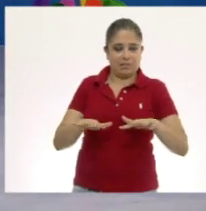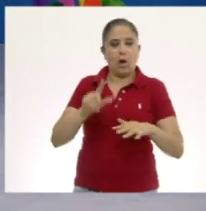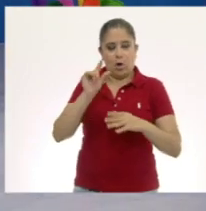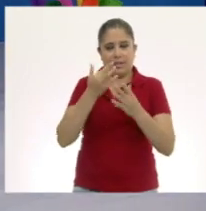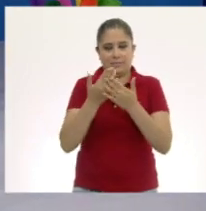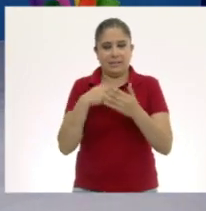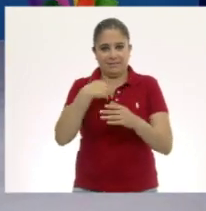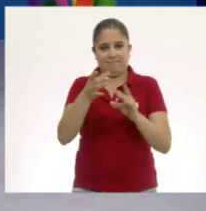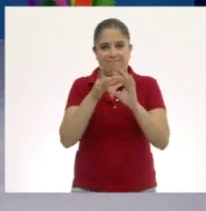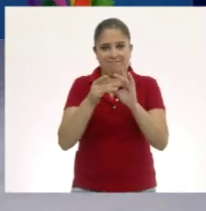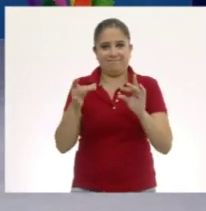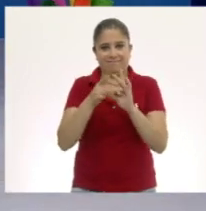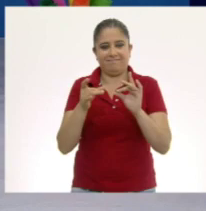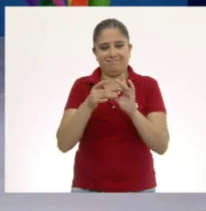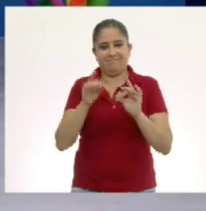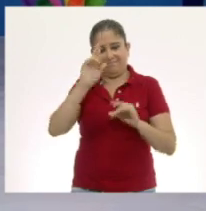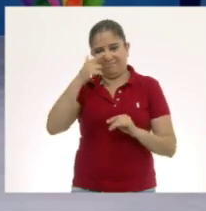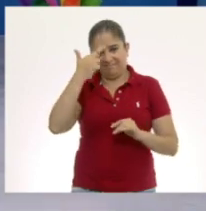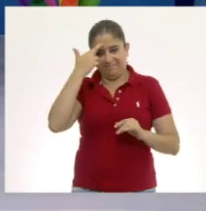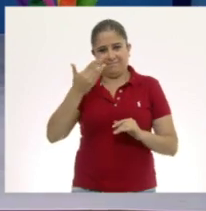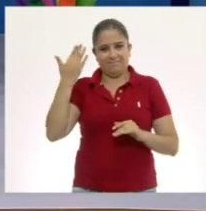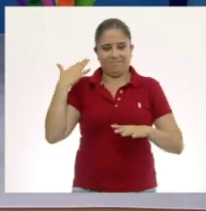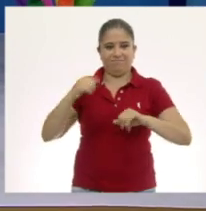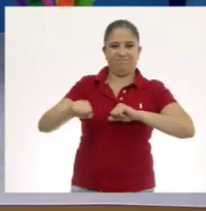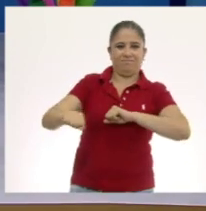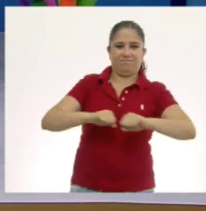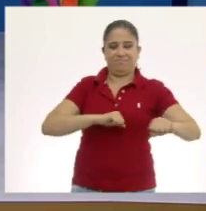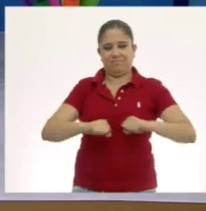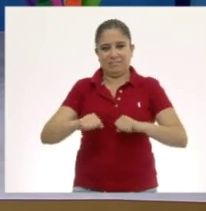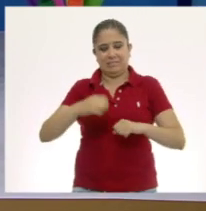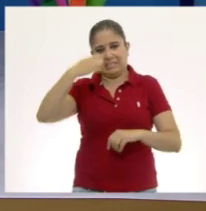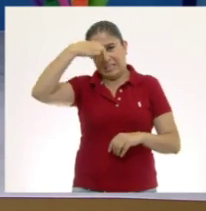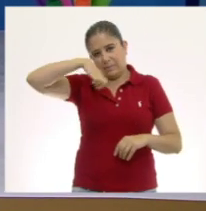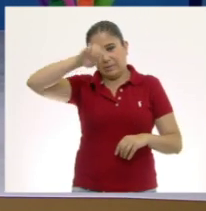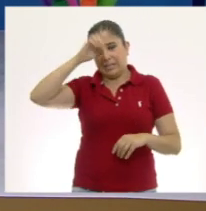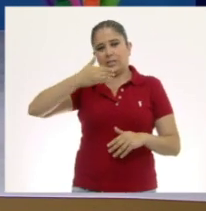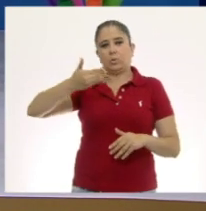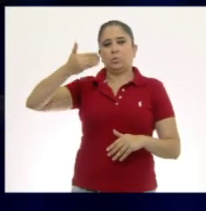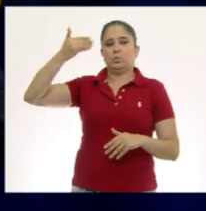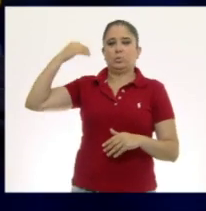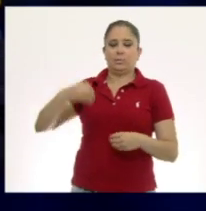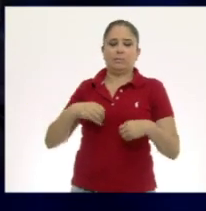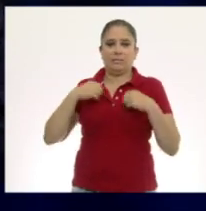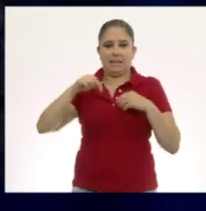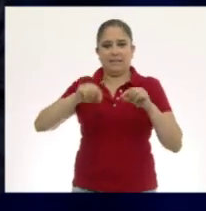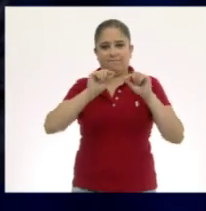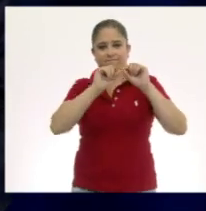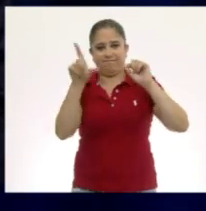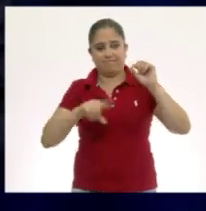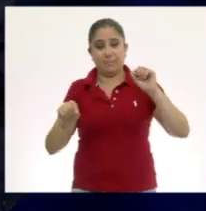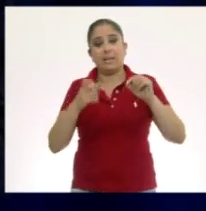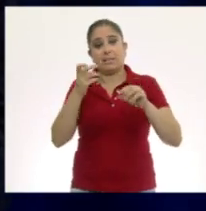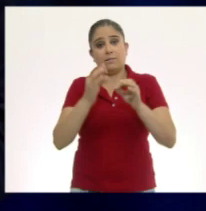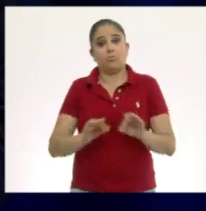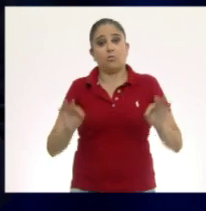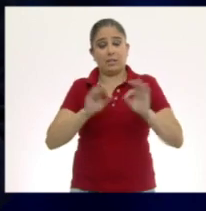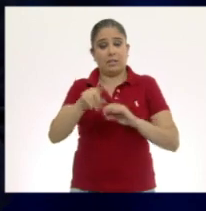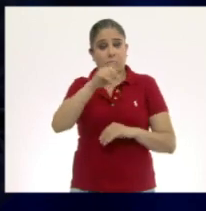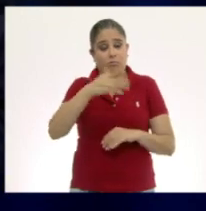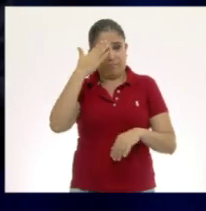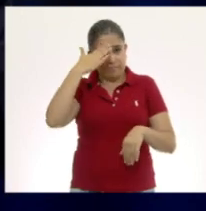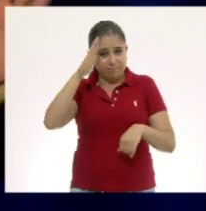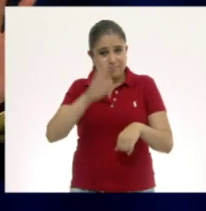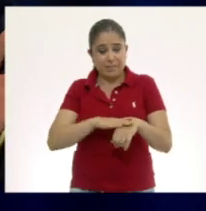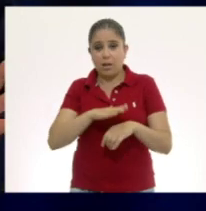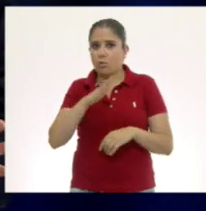comentar, ¿de acuerdo? Estas sí. son experiencias que hemos vivido aquí en nuestro país y que es muy importante que las tengamos presentes.